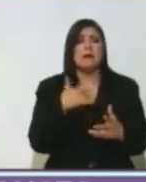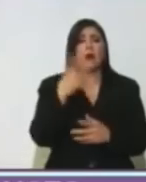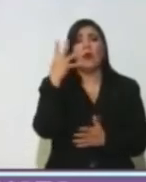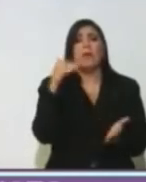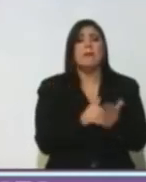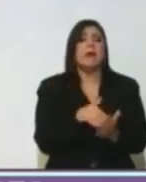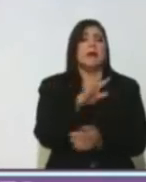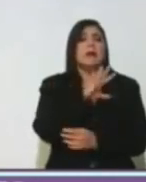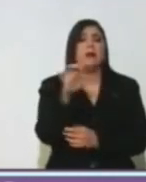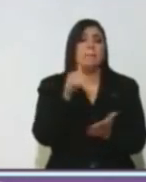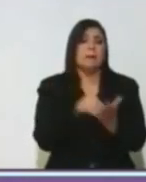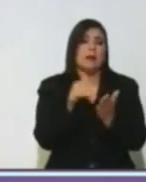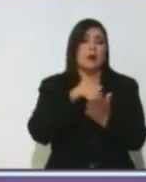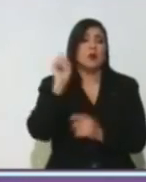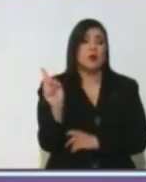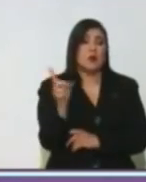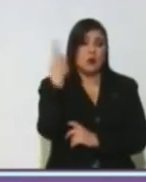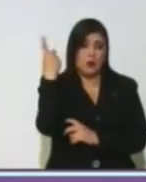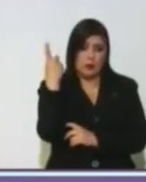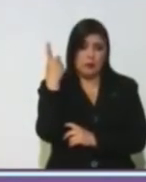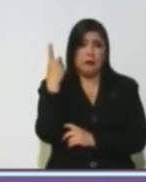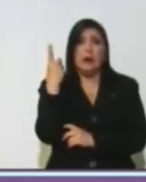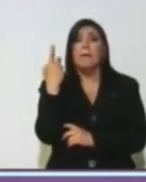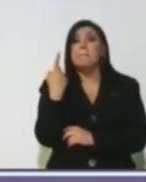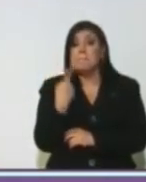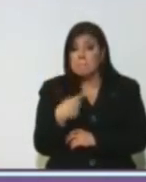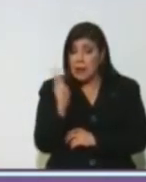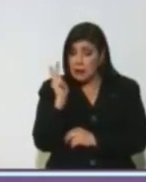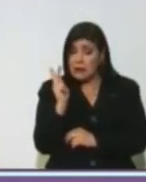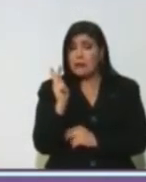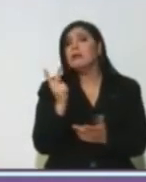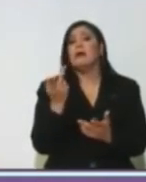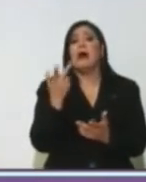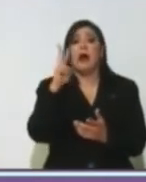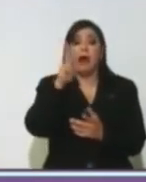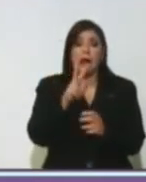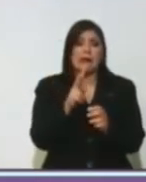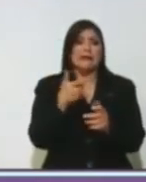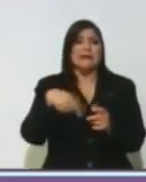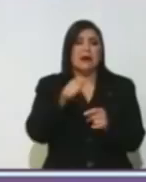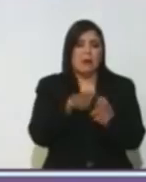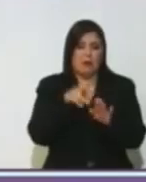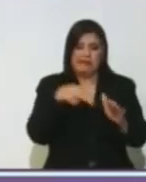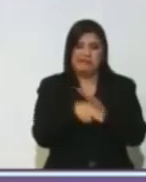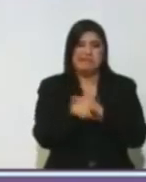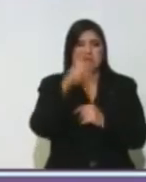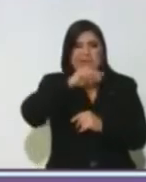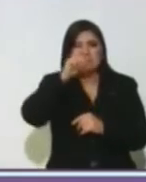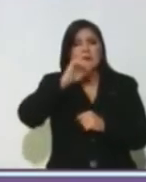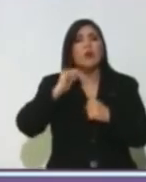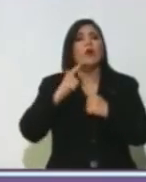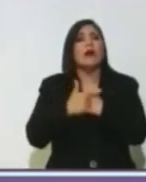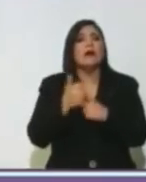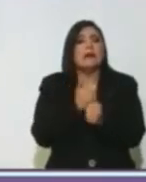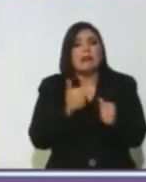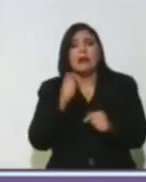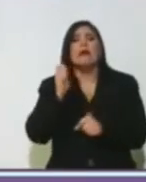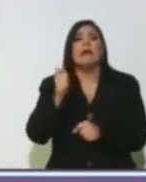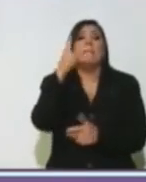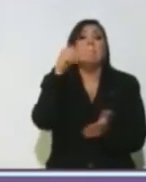4500 millones de dólares sin embargo el rezago que tiene es de aproximadamente